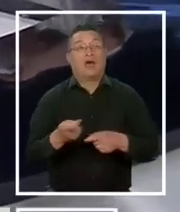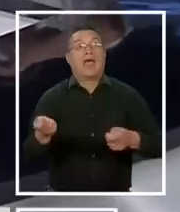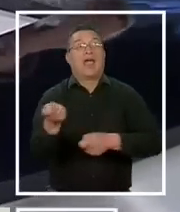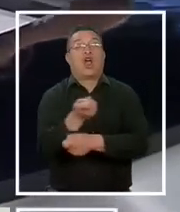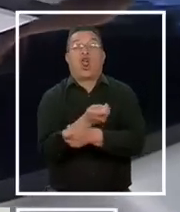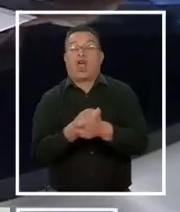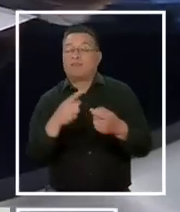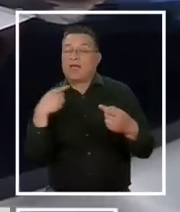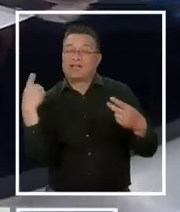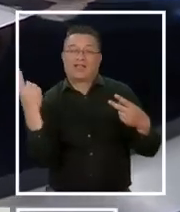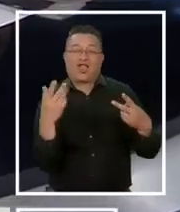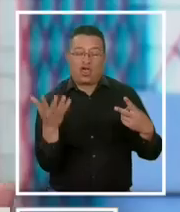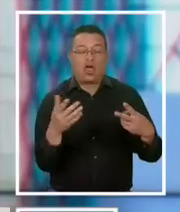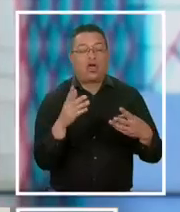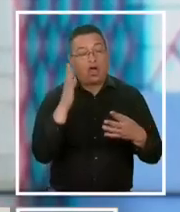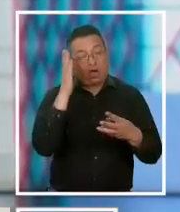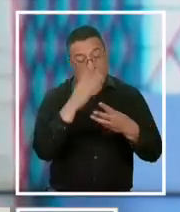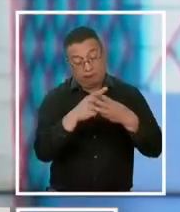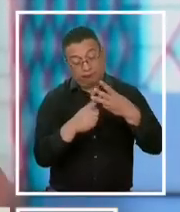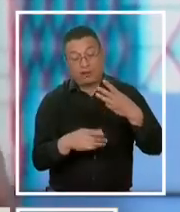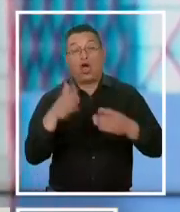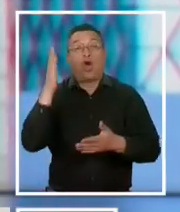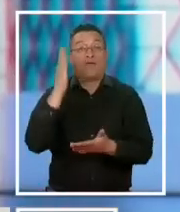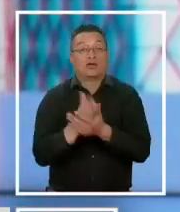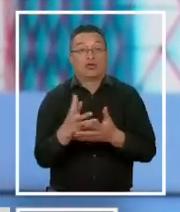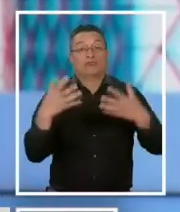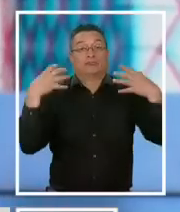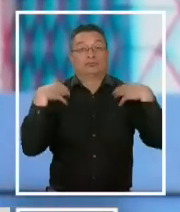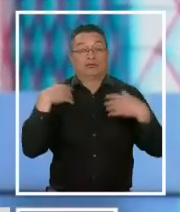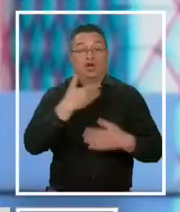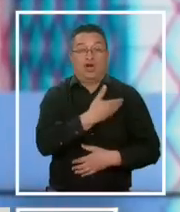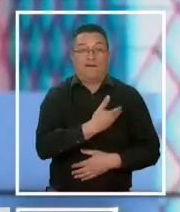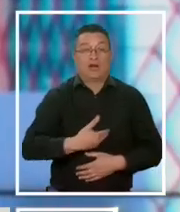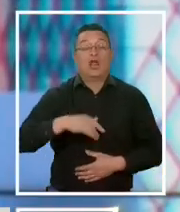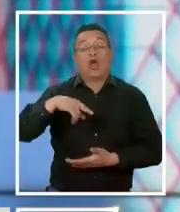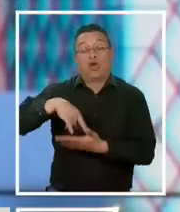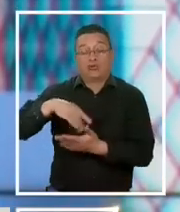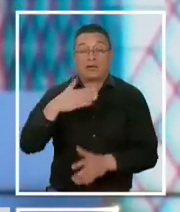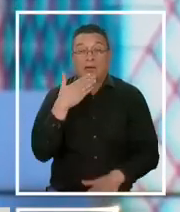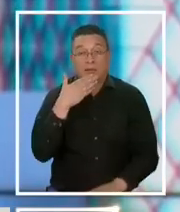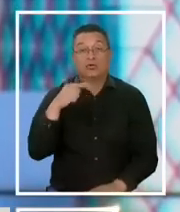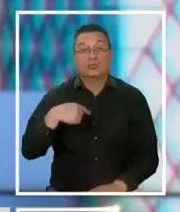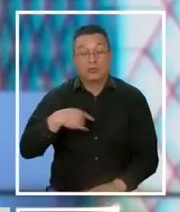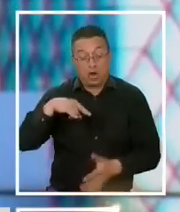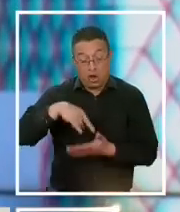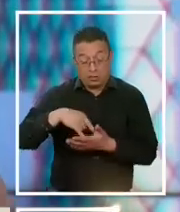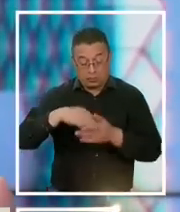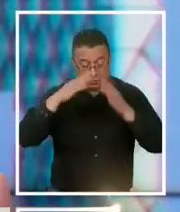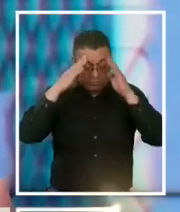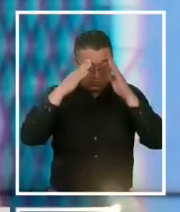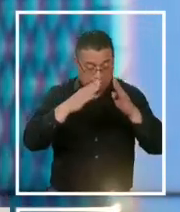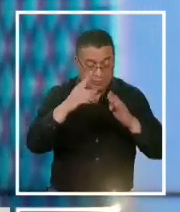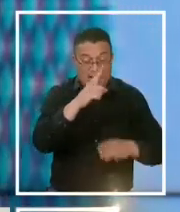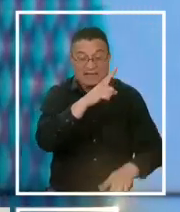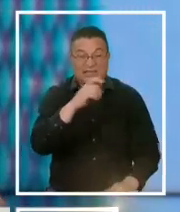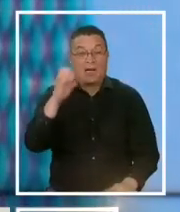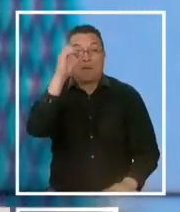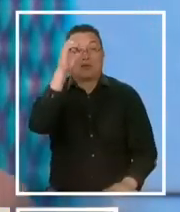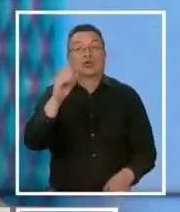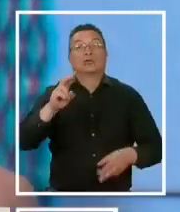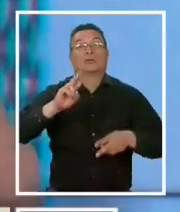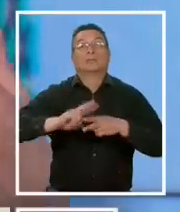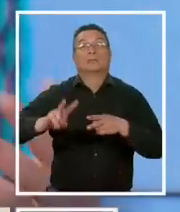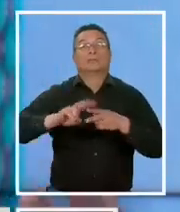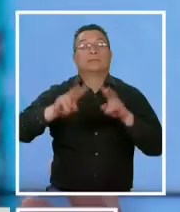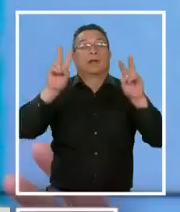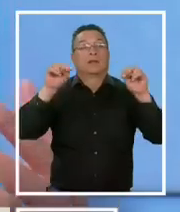en general son cosas obligatorias para el gobierno y también para el congreso Entonces yo no me imagino al congreso hoy día dedicado 100% a